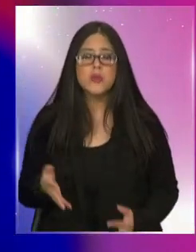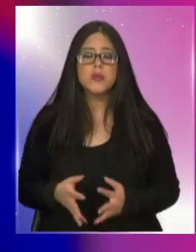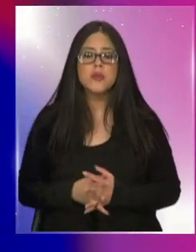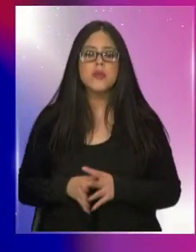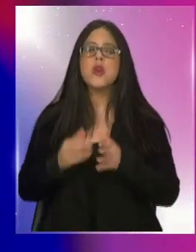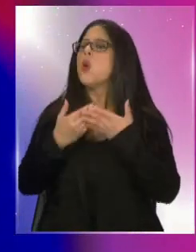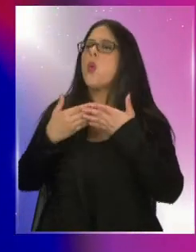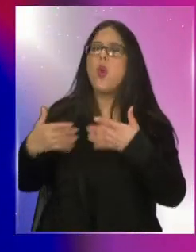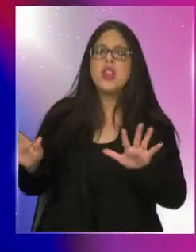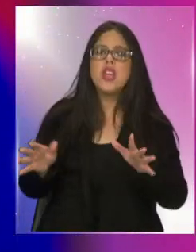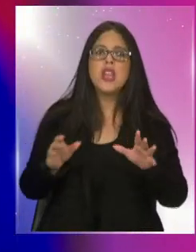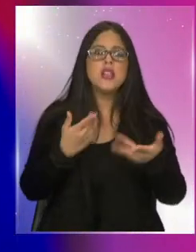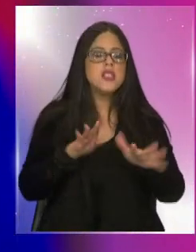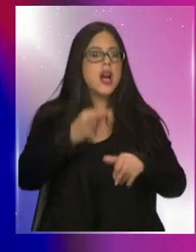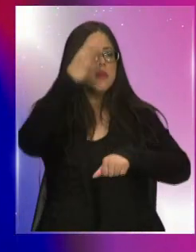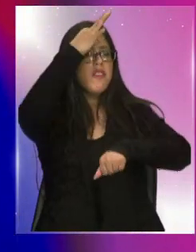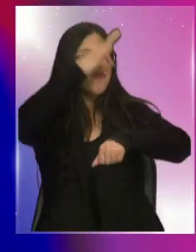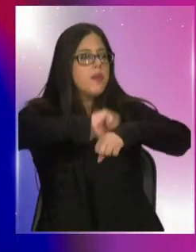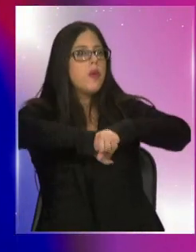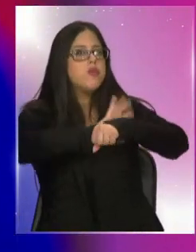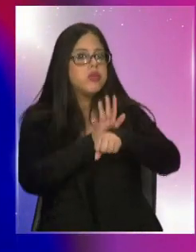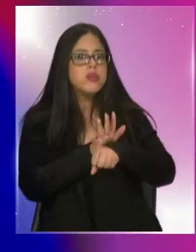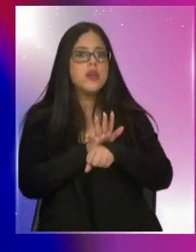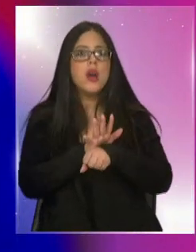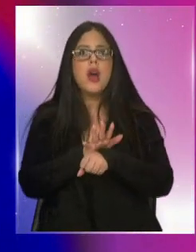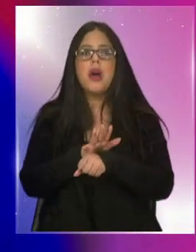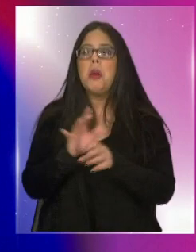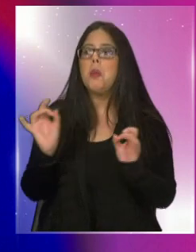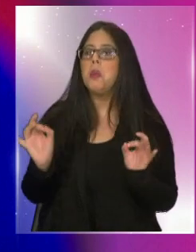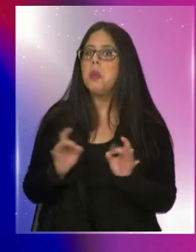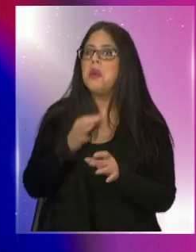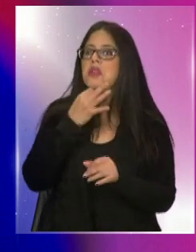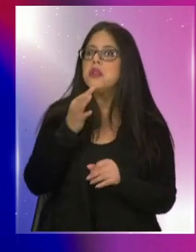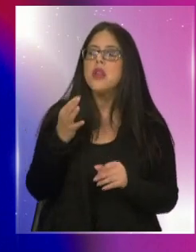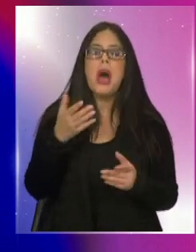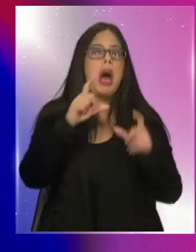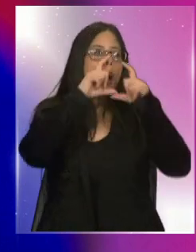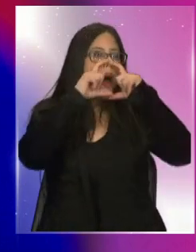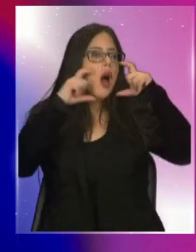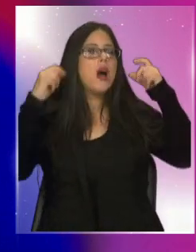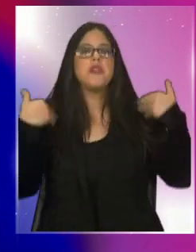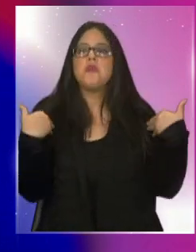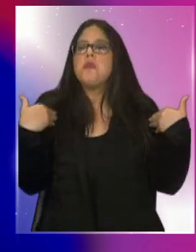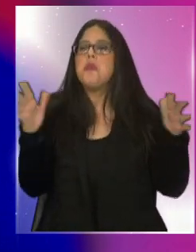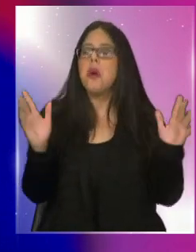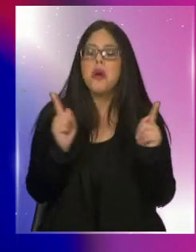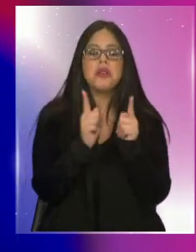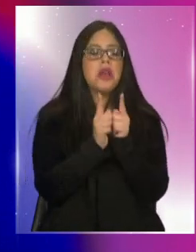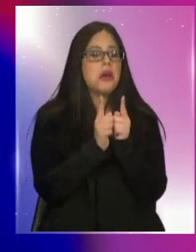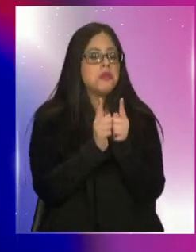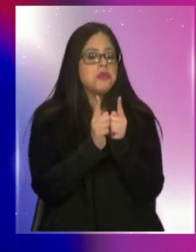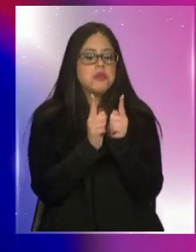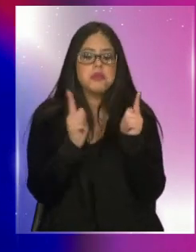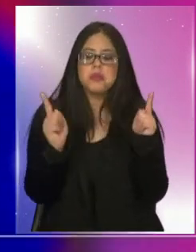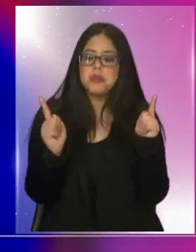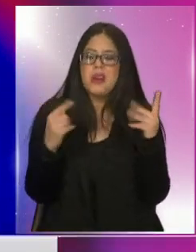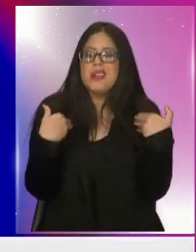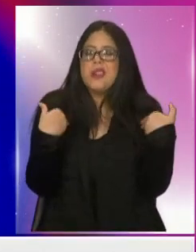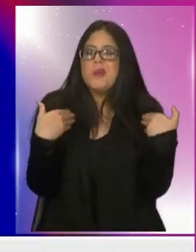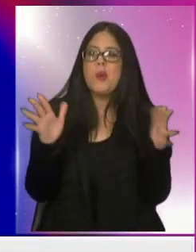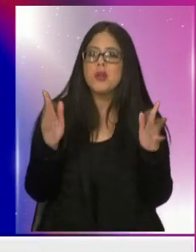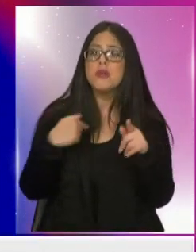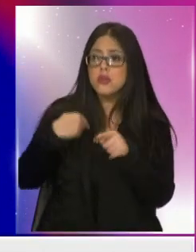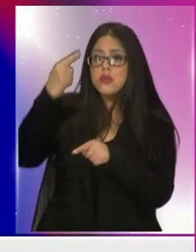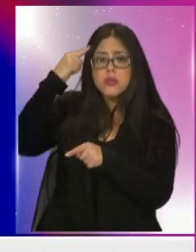Cualquiera que contrae el virus esencialmente porque dice que las mascarillas no importan, que la distancia social no importa, pienso que es